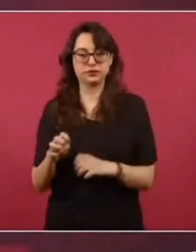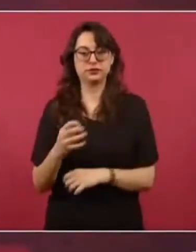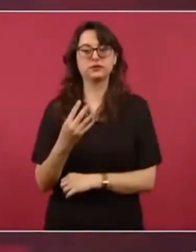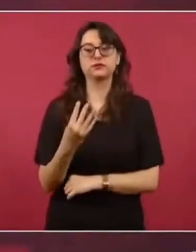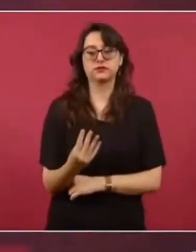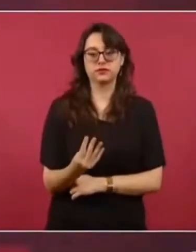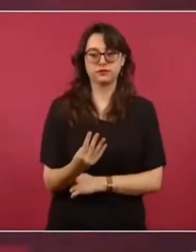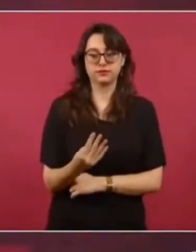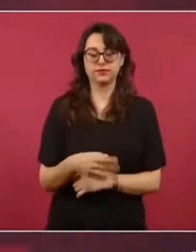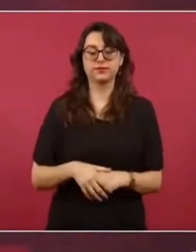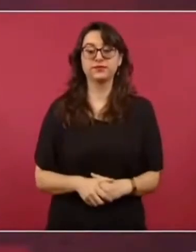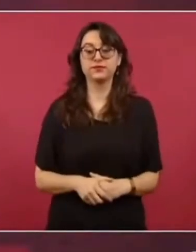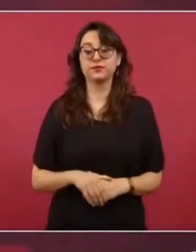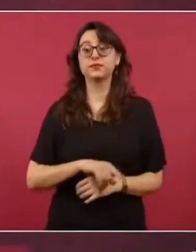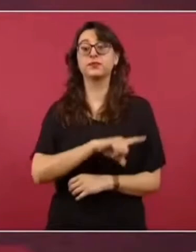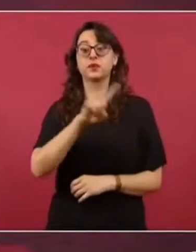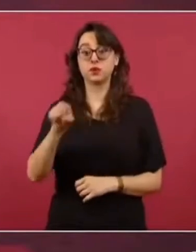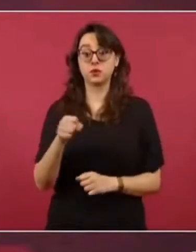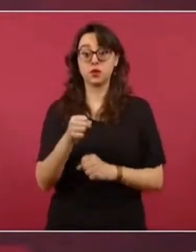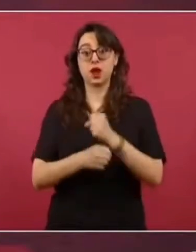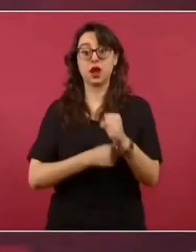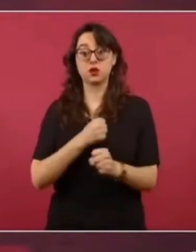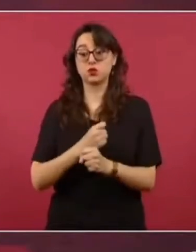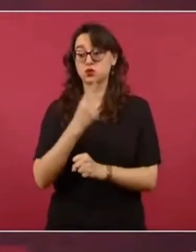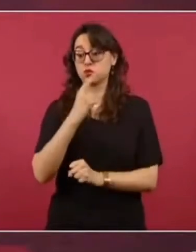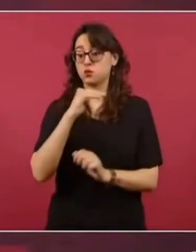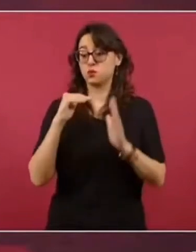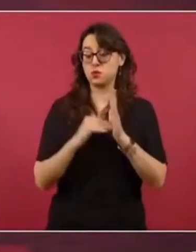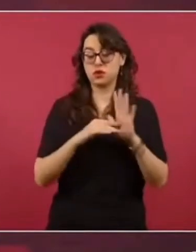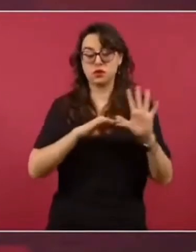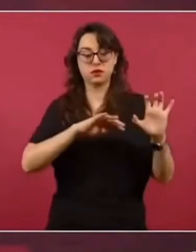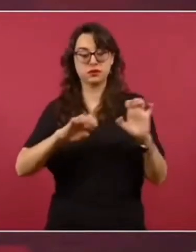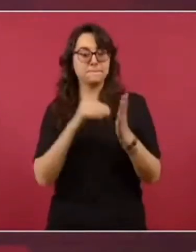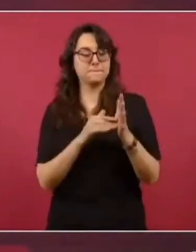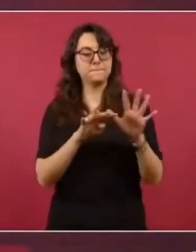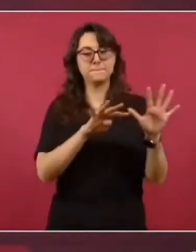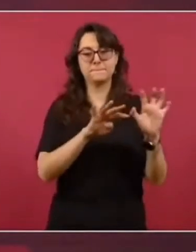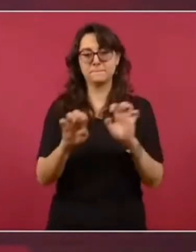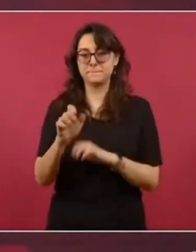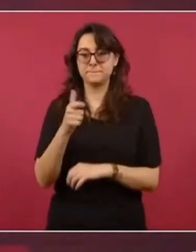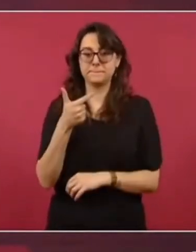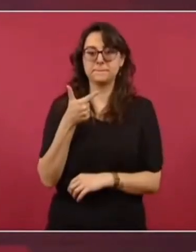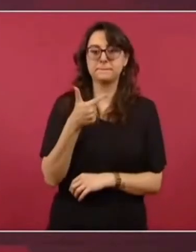Y luego, en 1906, 1907,